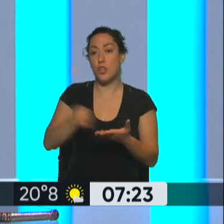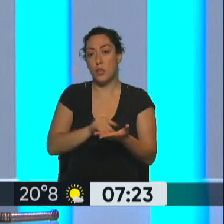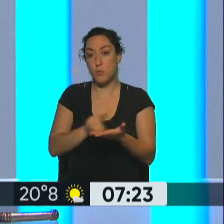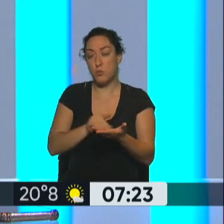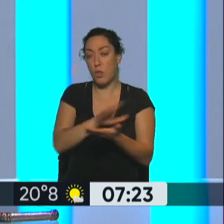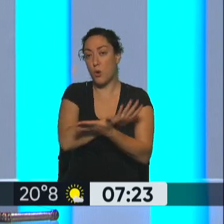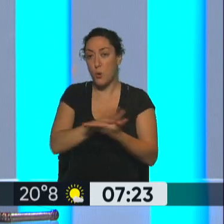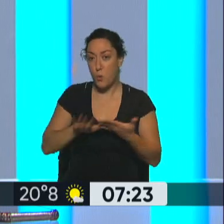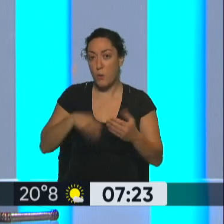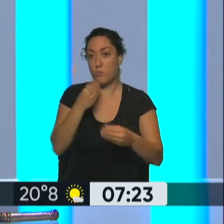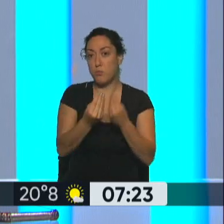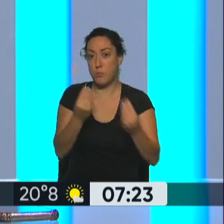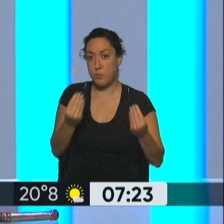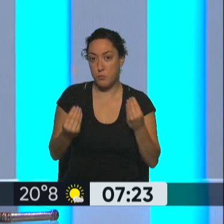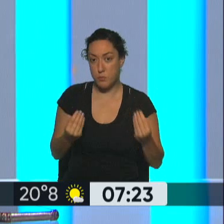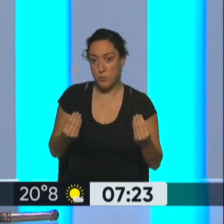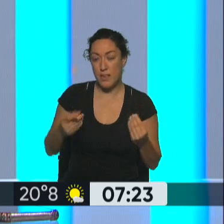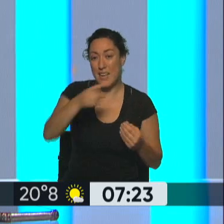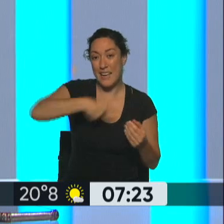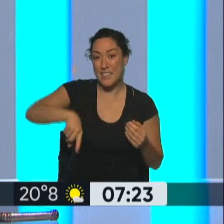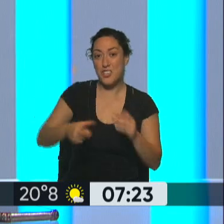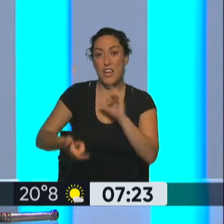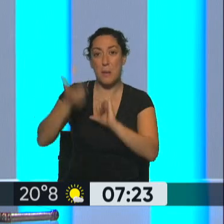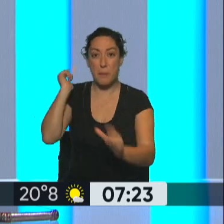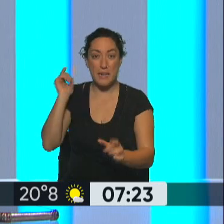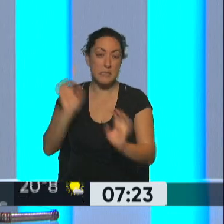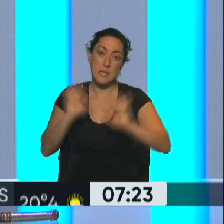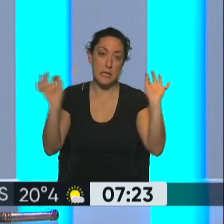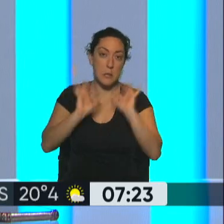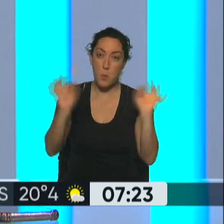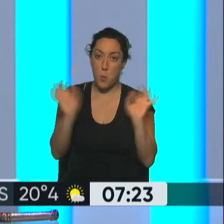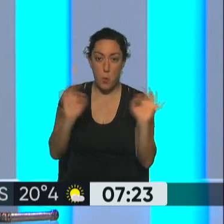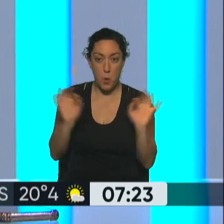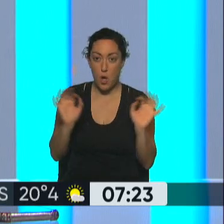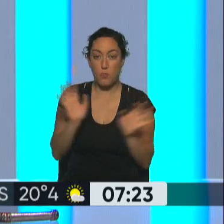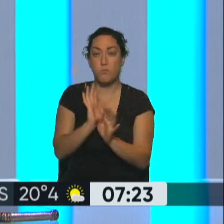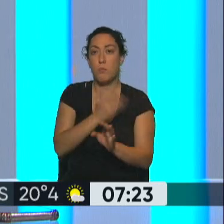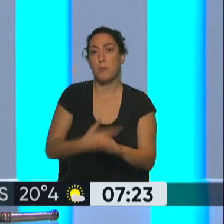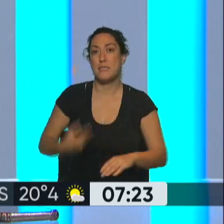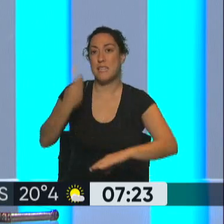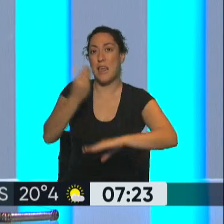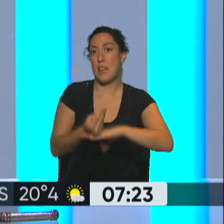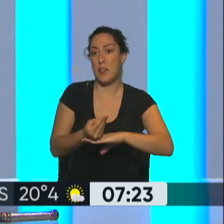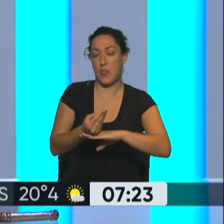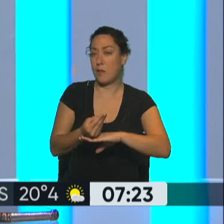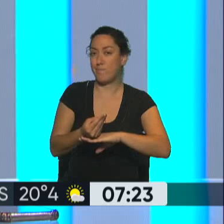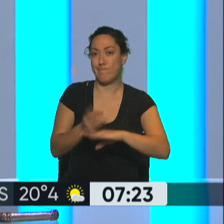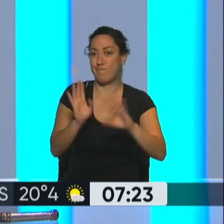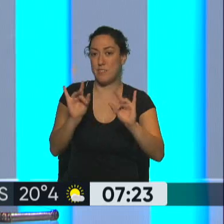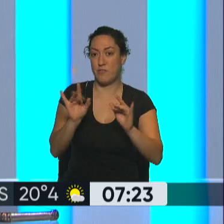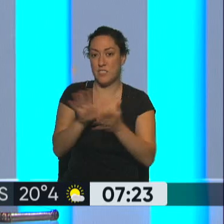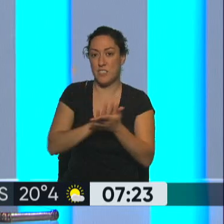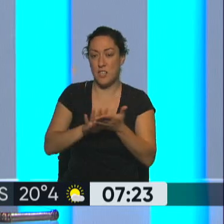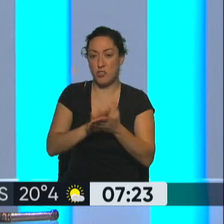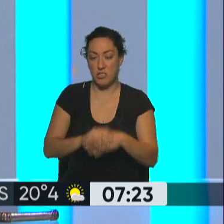ingresando al Congreso de la Nación, no hay uno que tenga la experiencia como para sentarse en el lugar de presidente de la Cámara y entablar